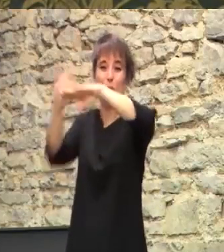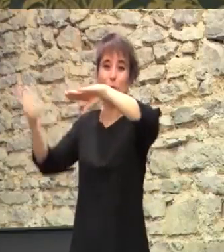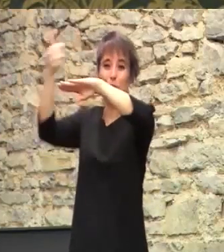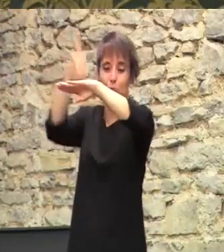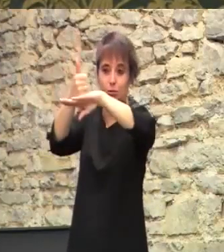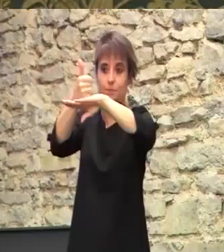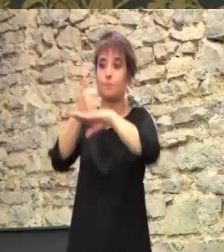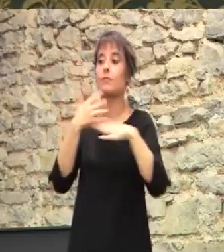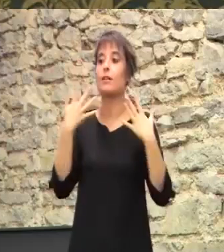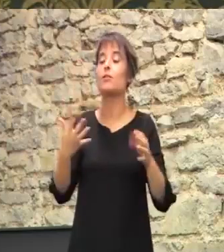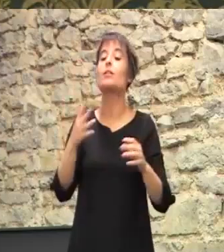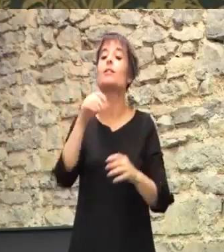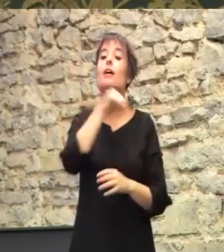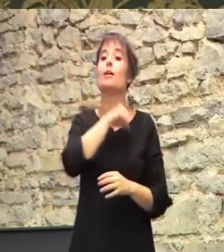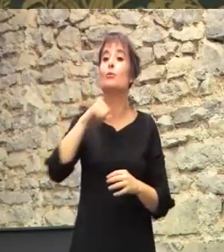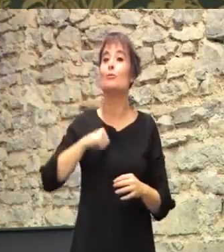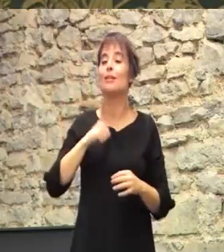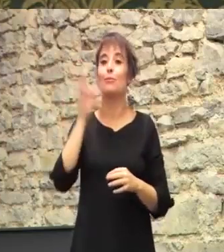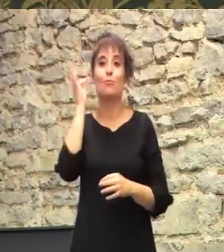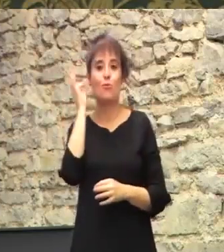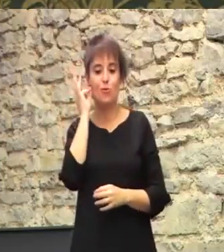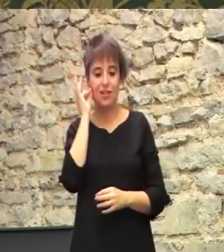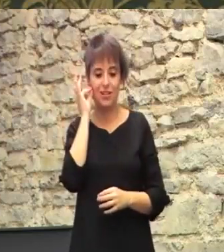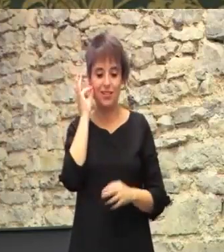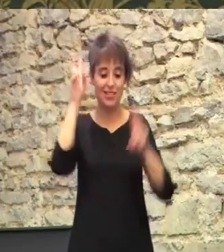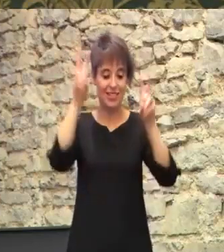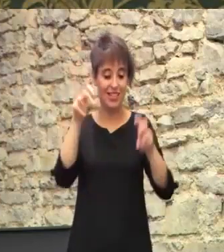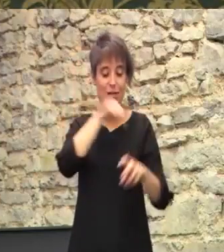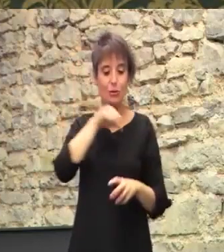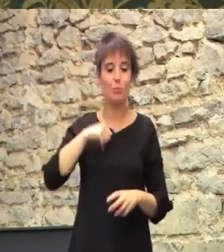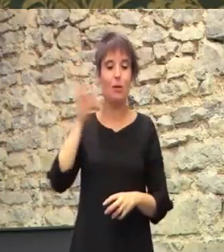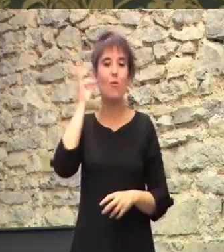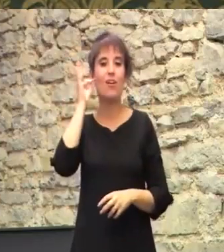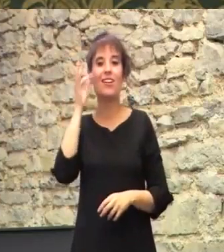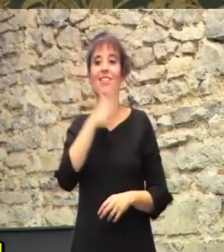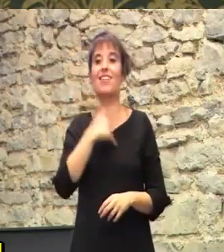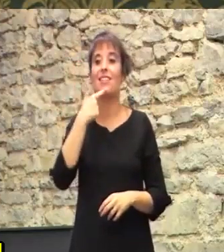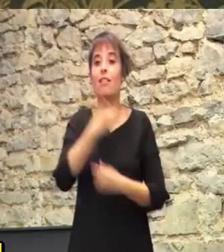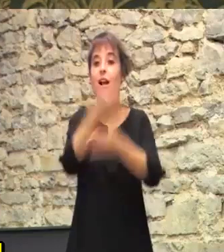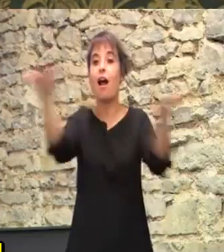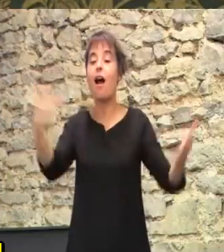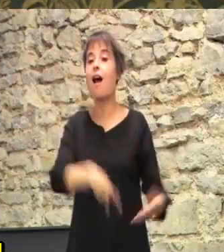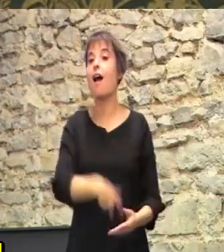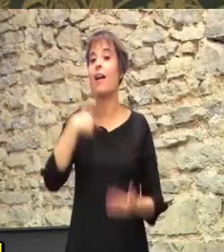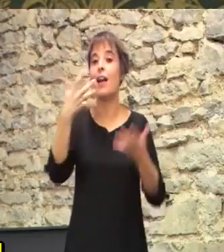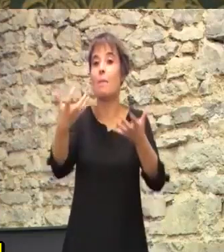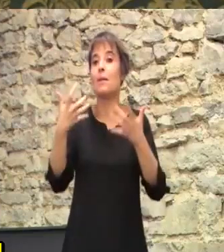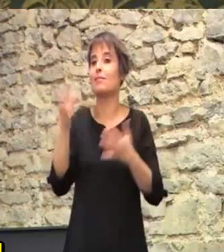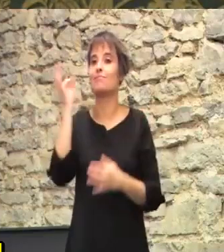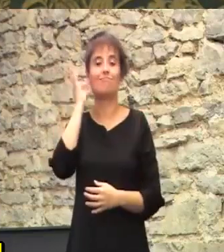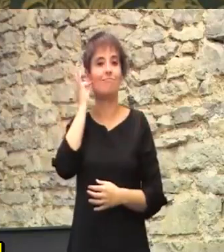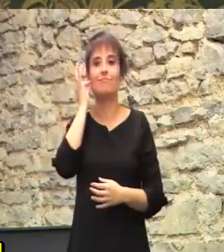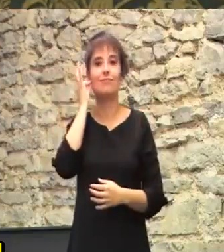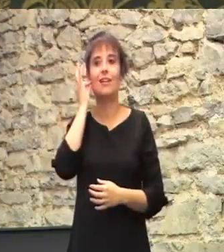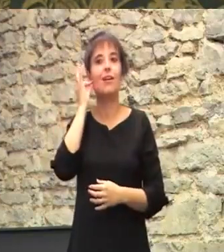que la autonomía de las mujeres lejos de ser un estado general para todas nosotras sigue teniendo visos de